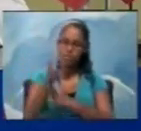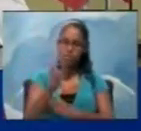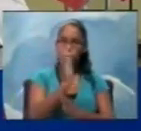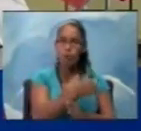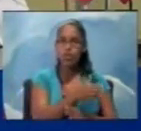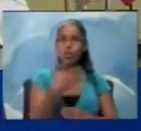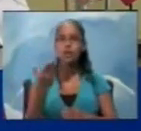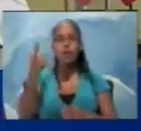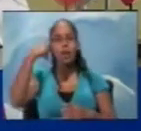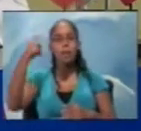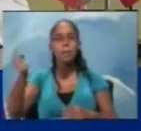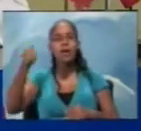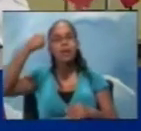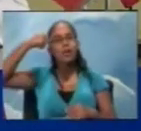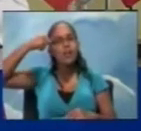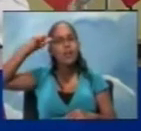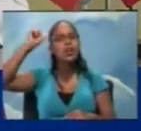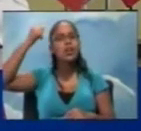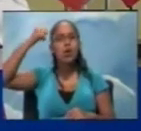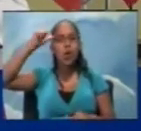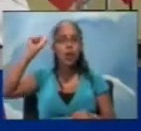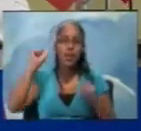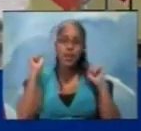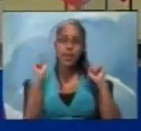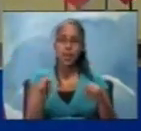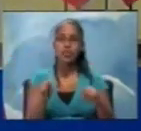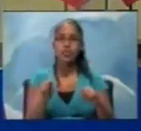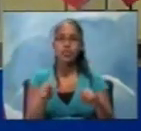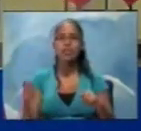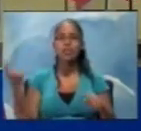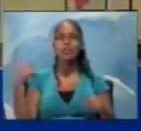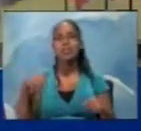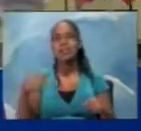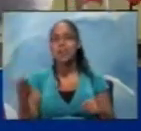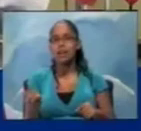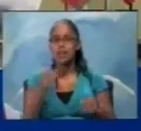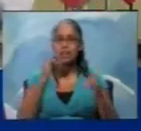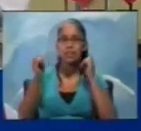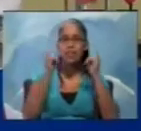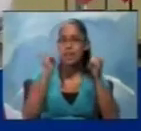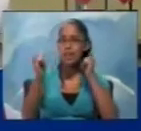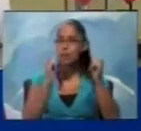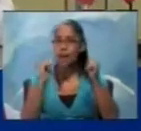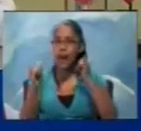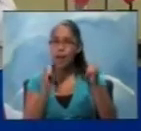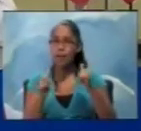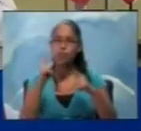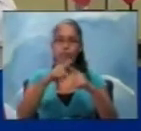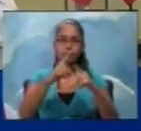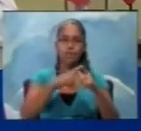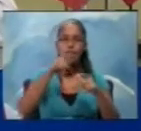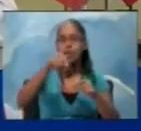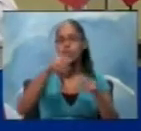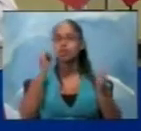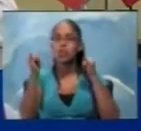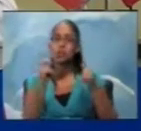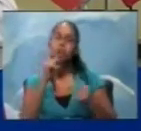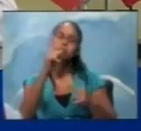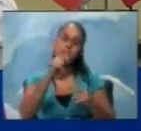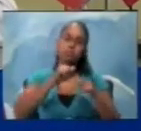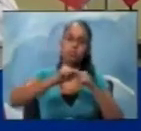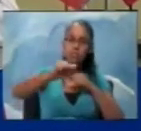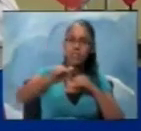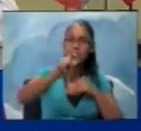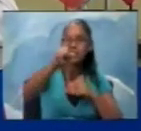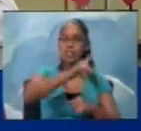que para recordar eso tenían que celebrarlo. Y ellos celebran una semana